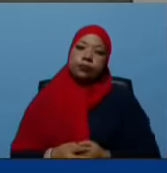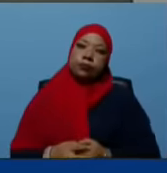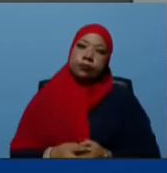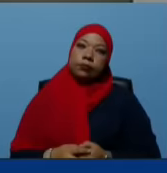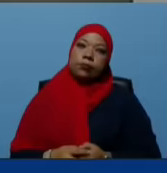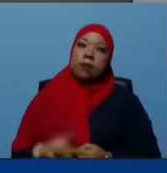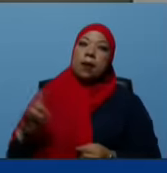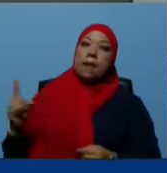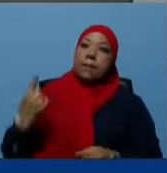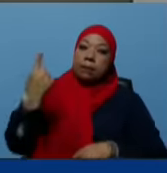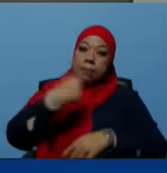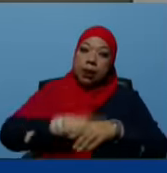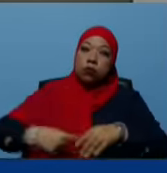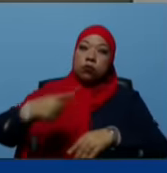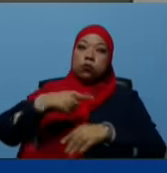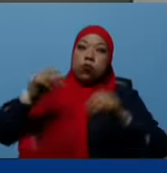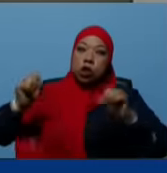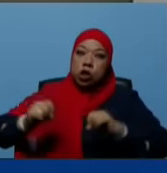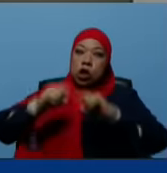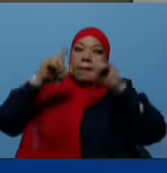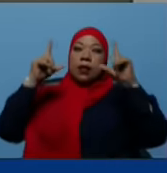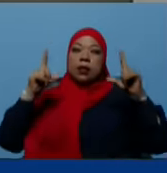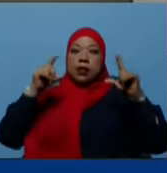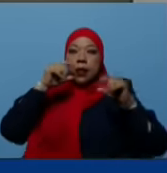Desde primera hora, sorprendente,